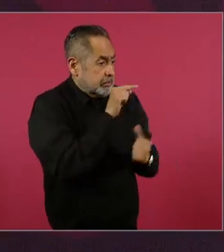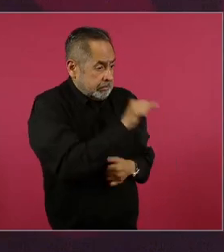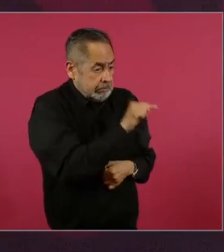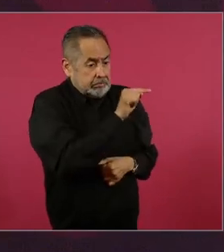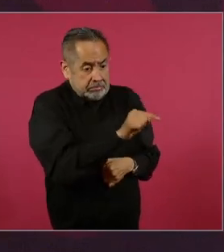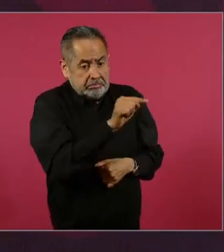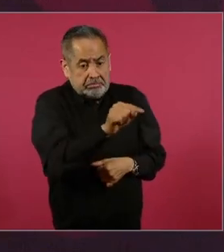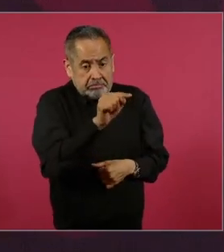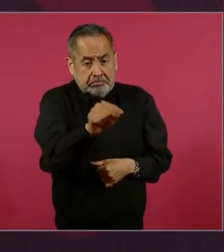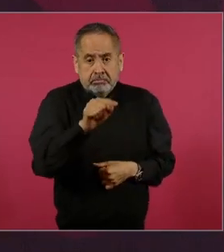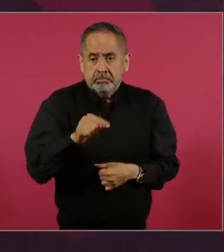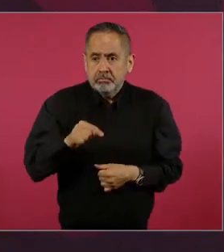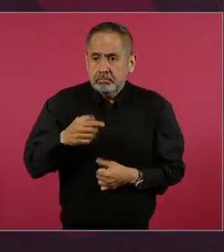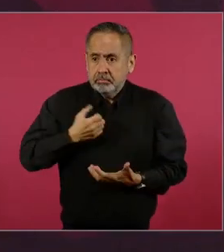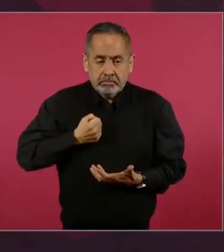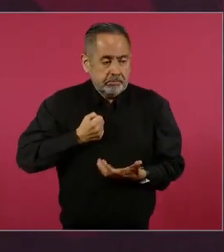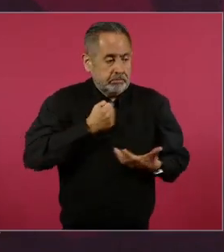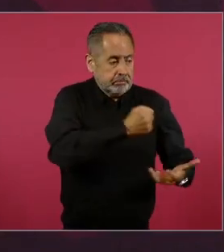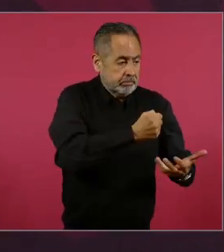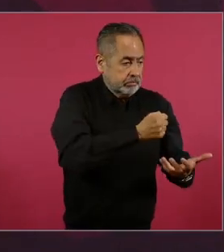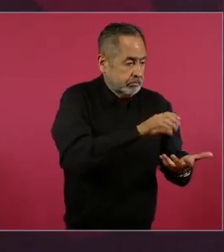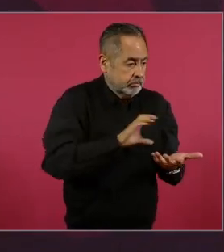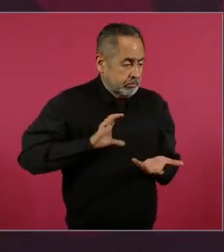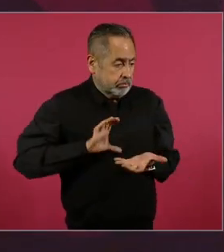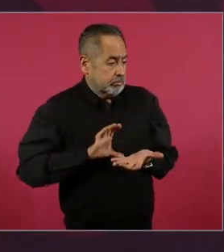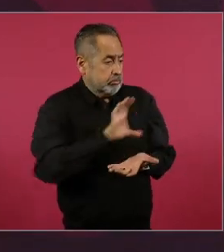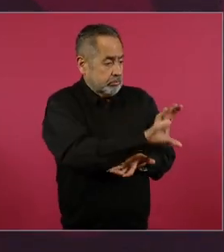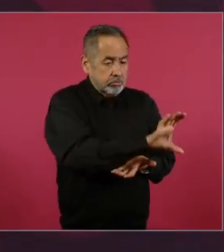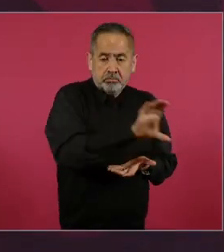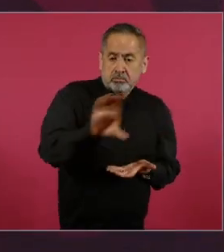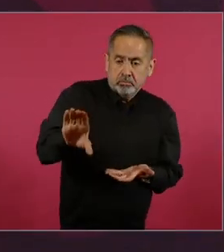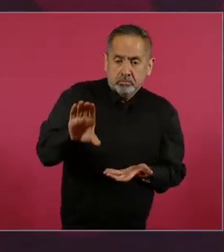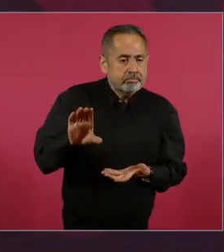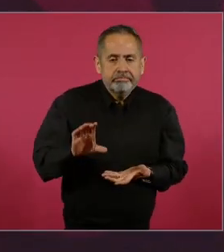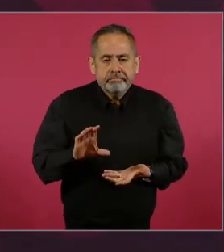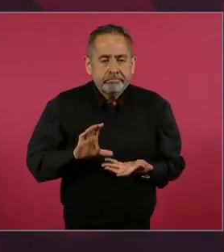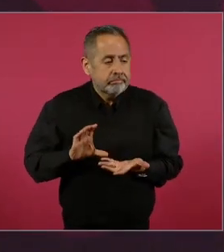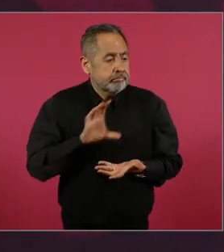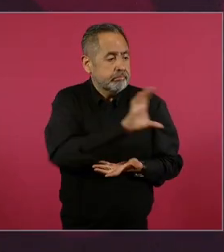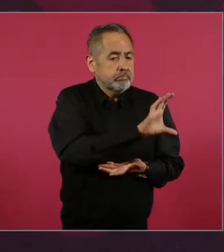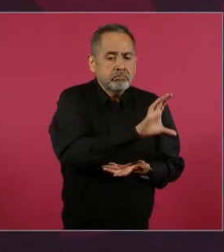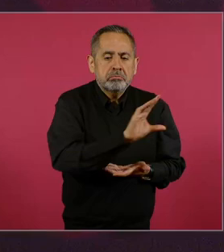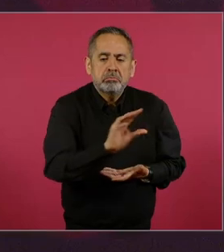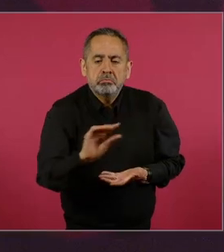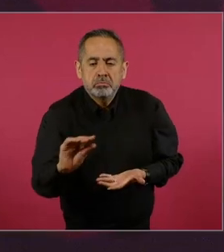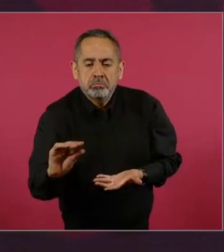que se quedaban con el dinero de la gente,